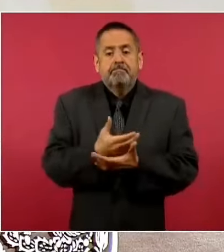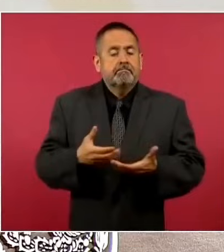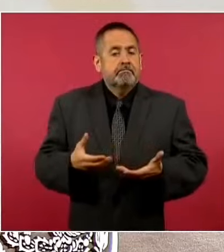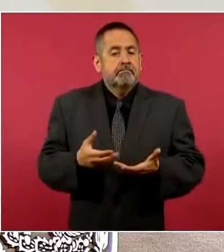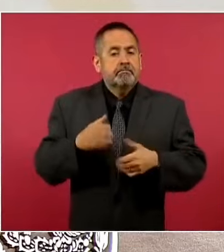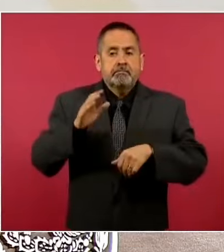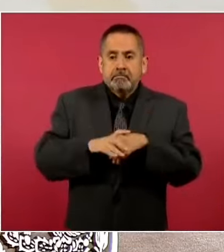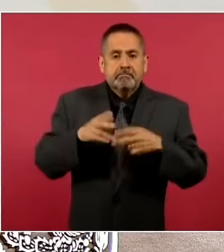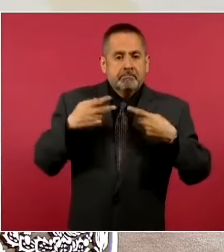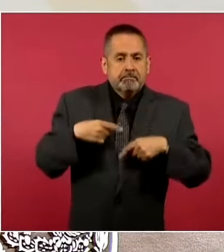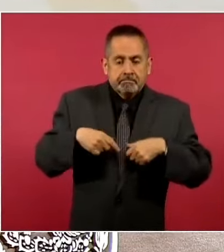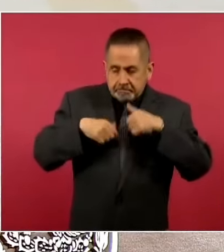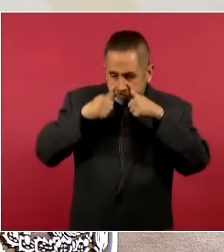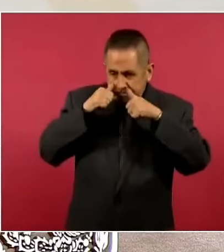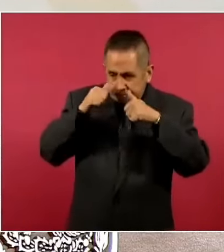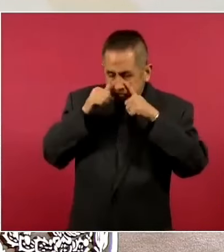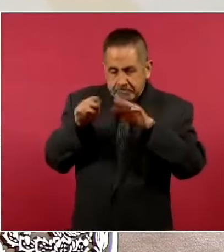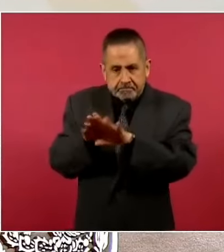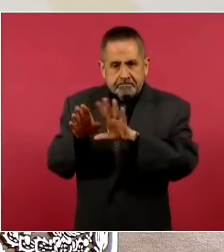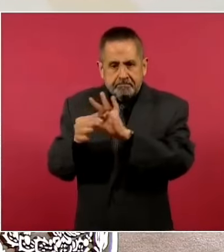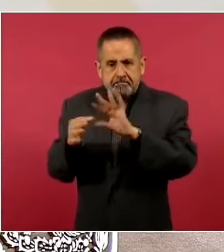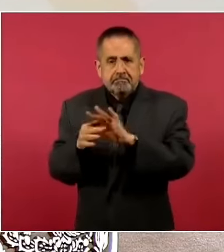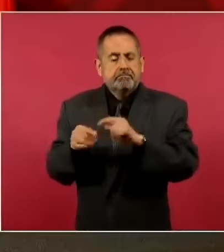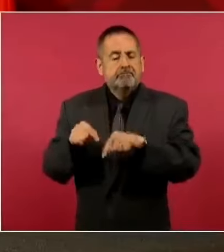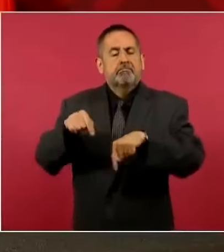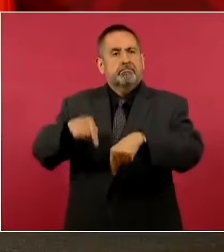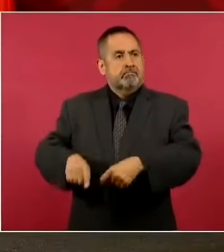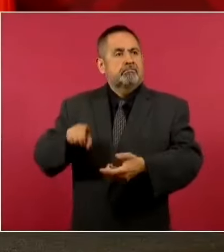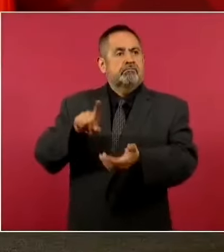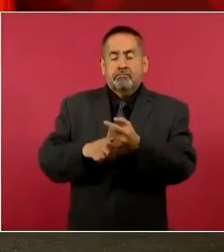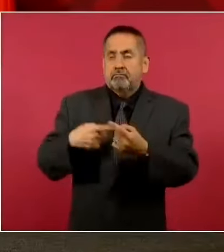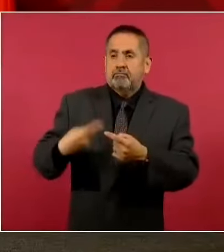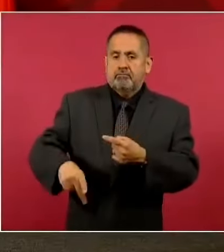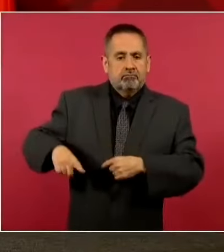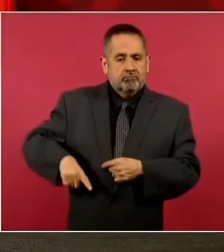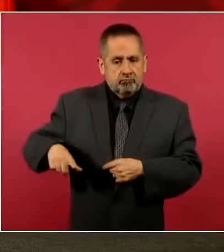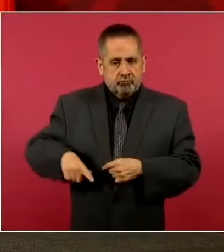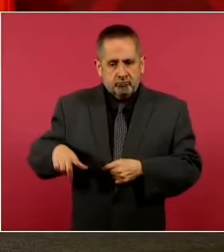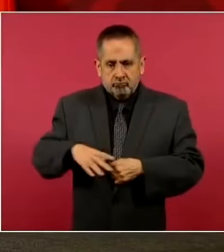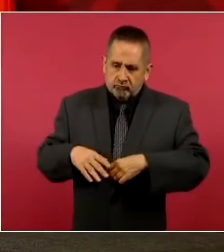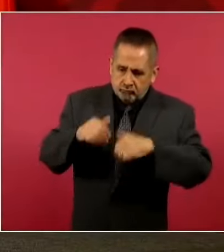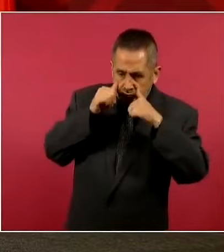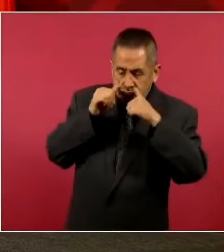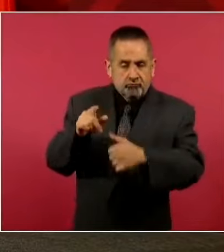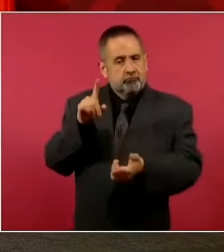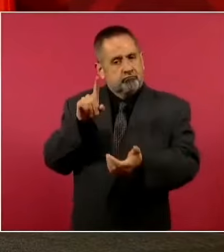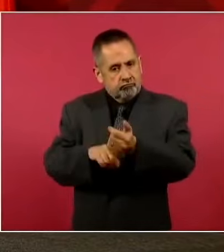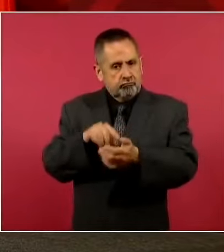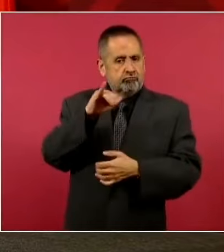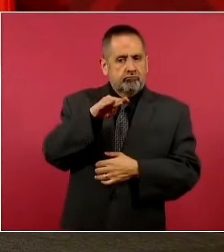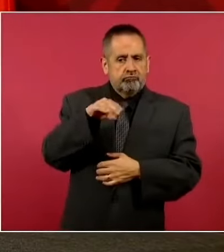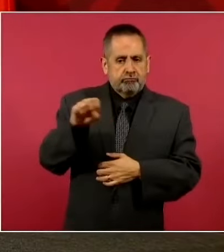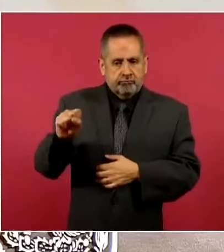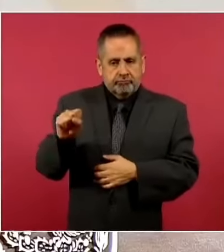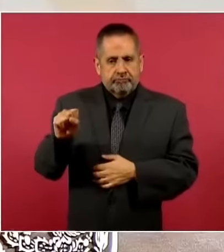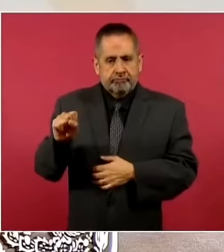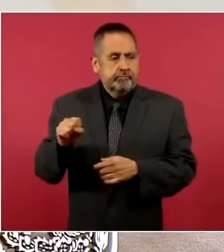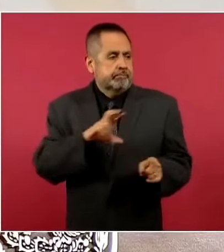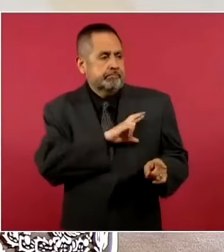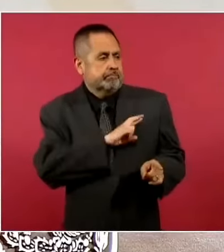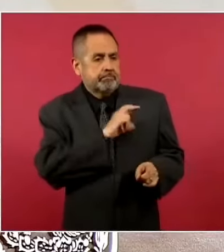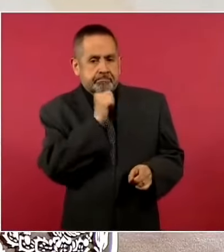más personas, simplemente que están naciendo en instituciones públicas, están naciendo en el IMSS Bienestar y no en el medio